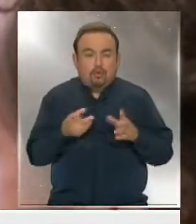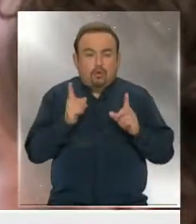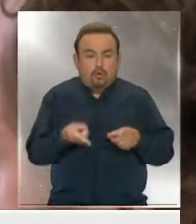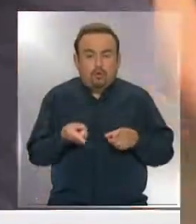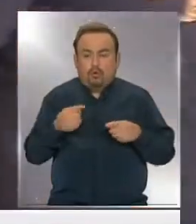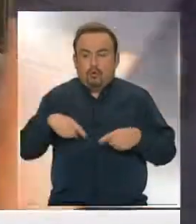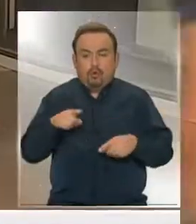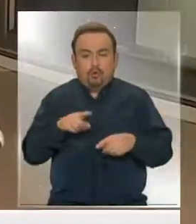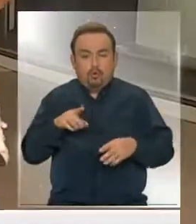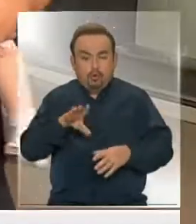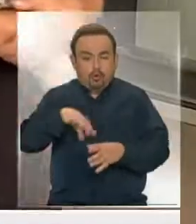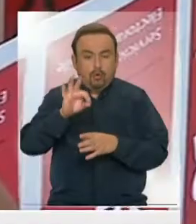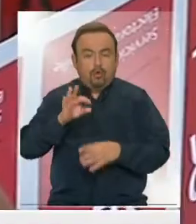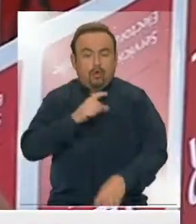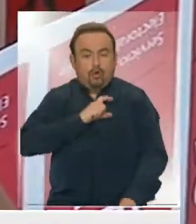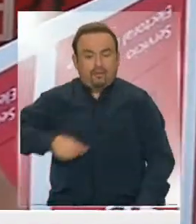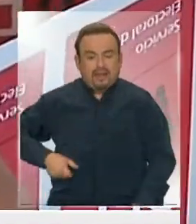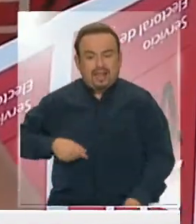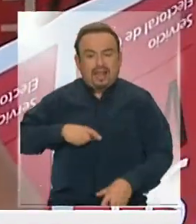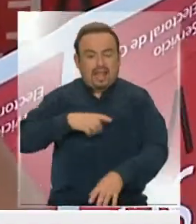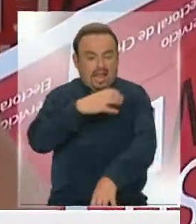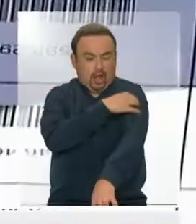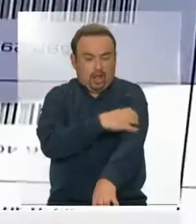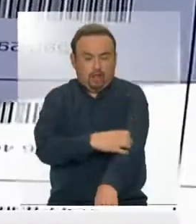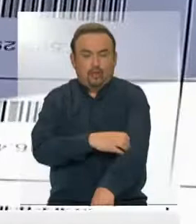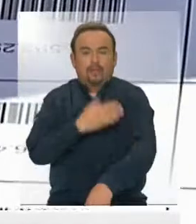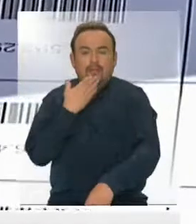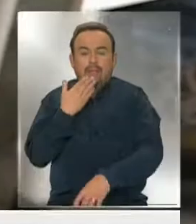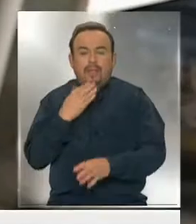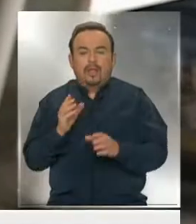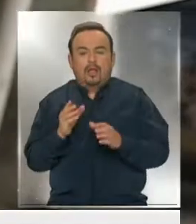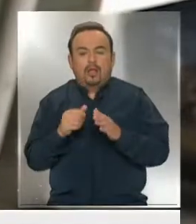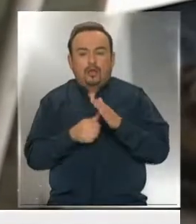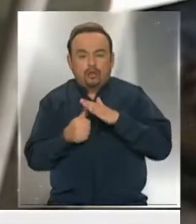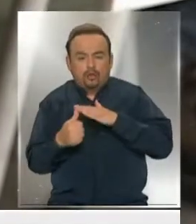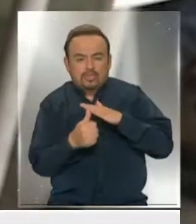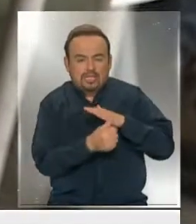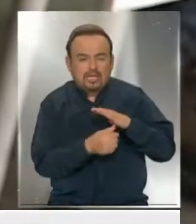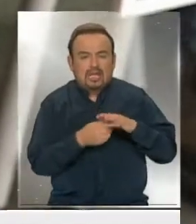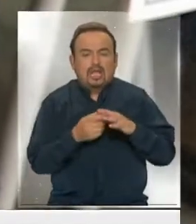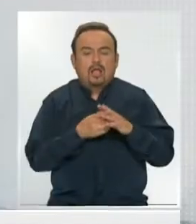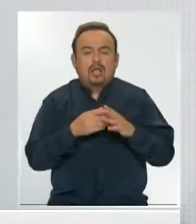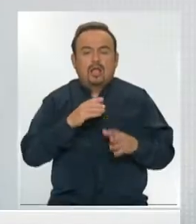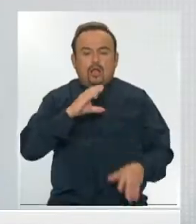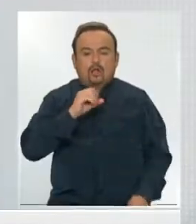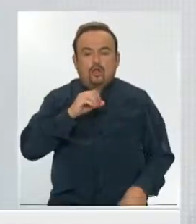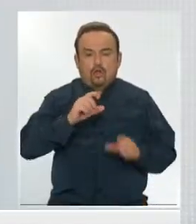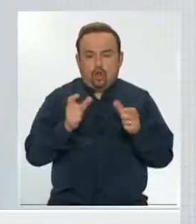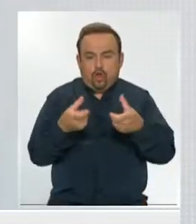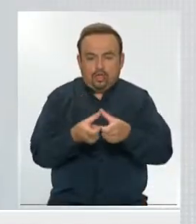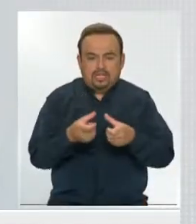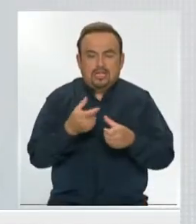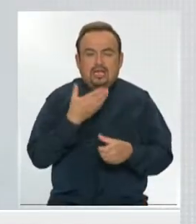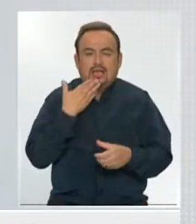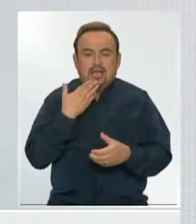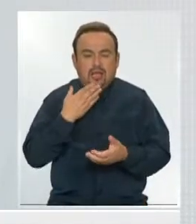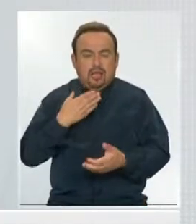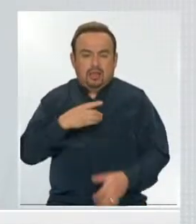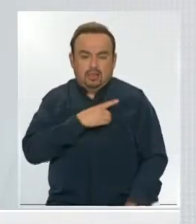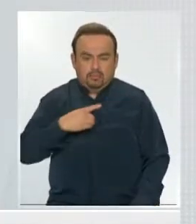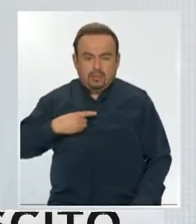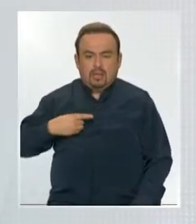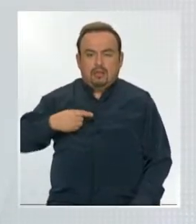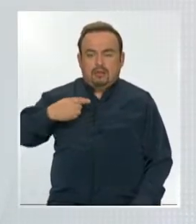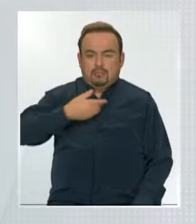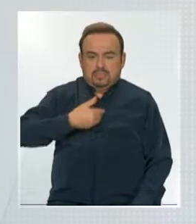las elecciones de gobernadores regionales con las de consejeros, parlamentarios y presidente. Debemos